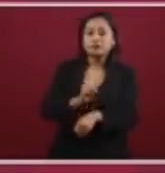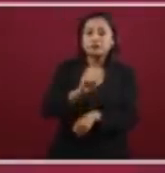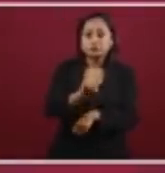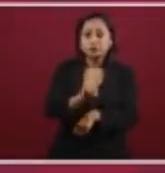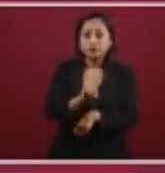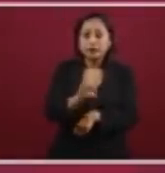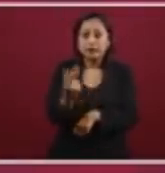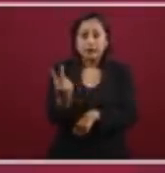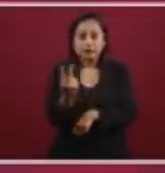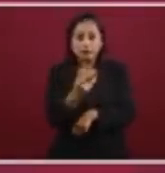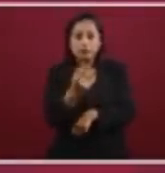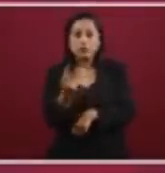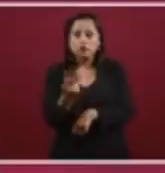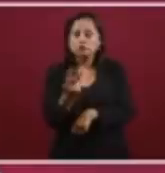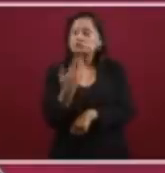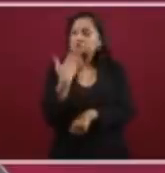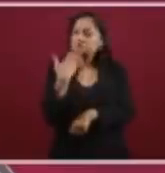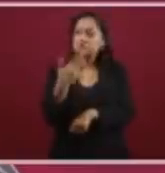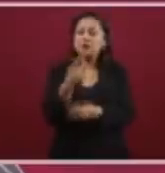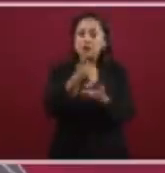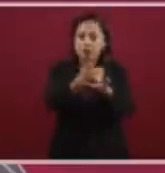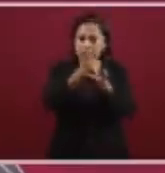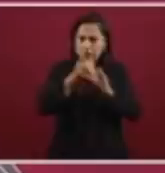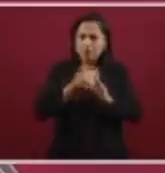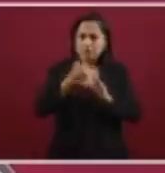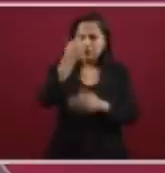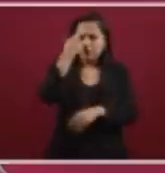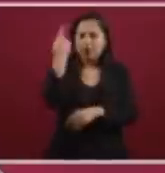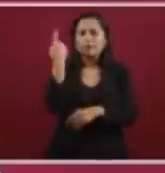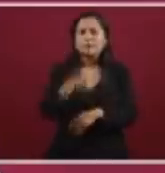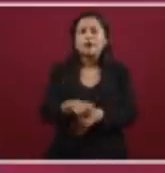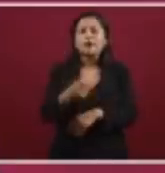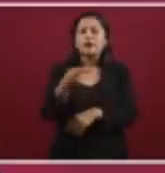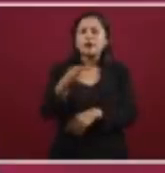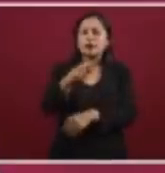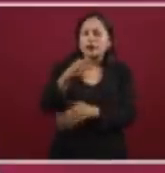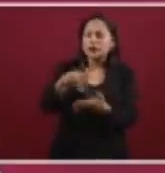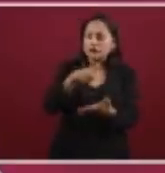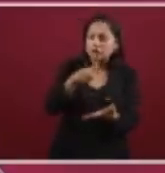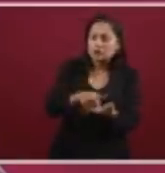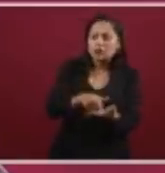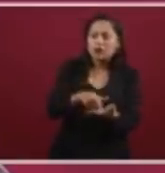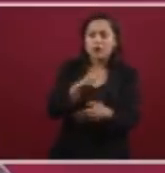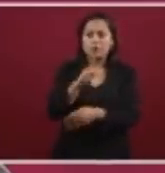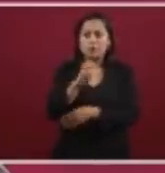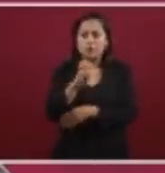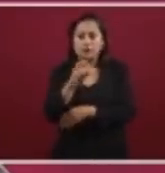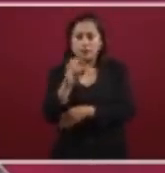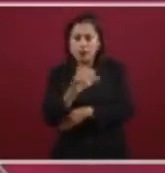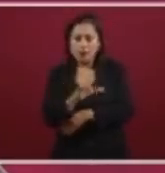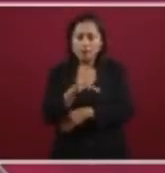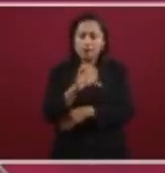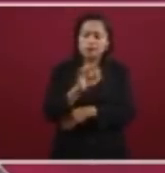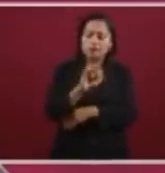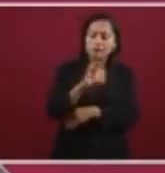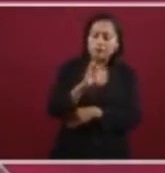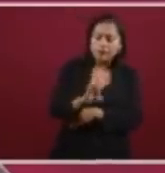para que no haya corrupción ni en pm en la comisión federal de electricidad ni